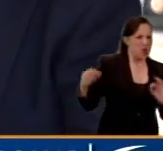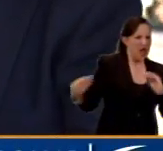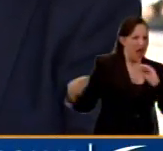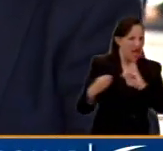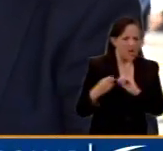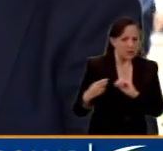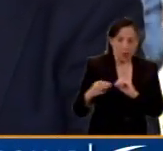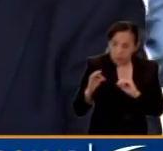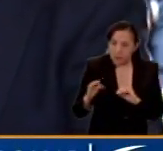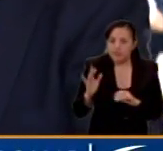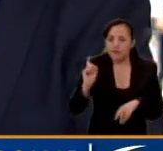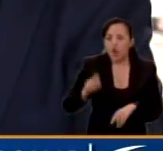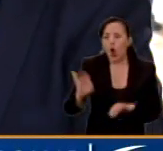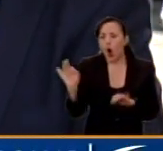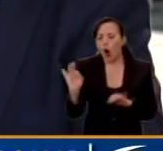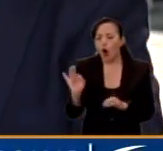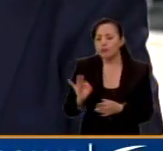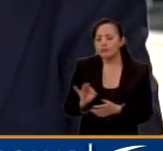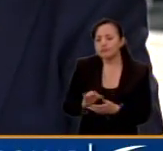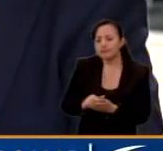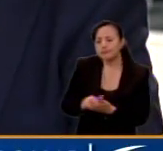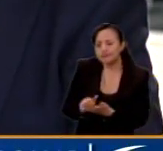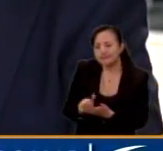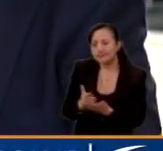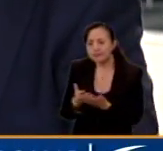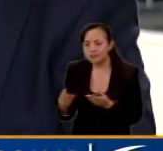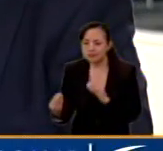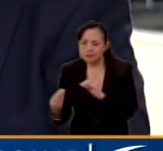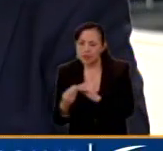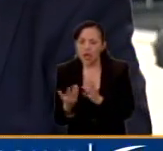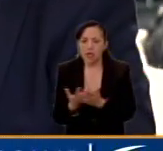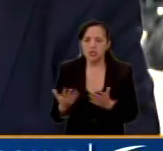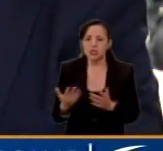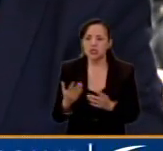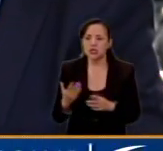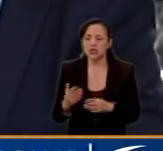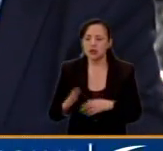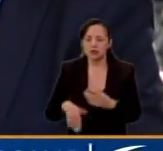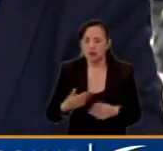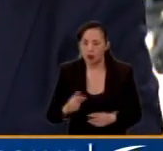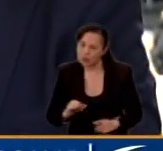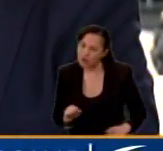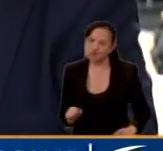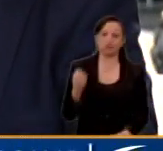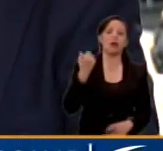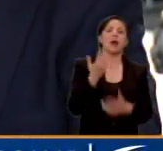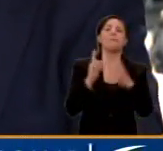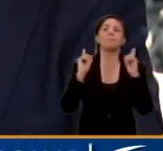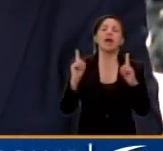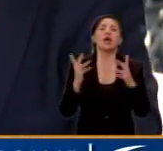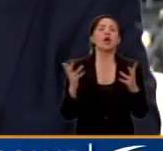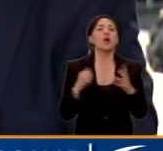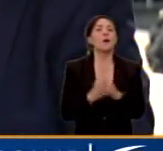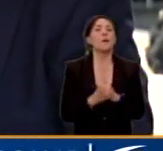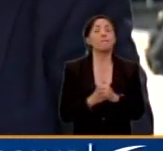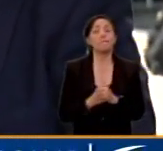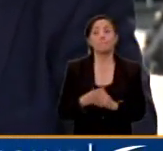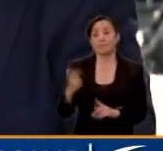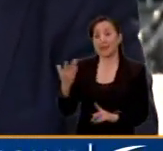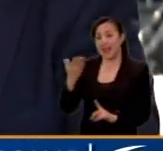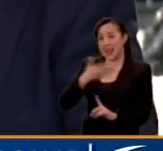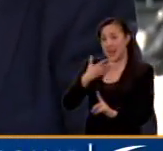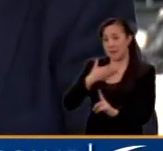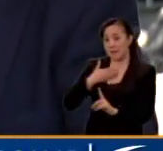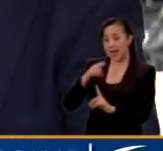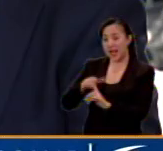concesiones personales contra las que se revela. Pero aquí digamos que su madre le dirá, con